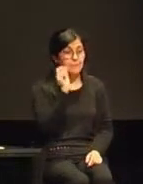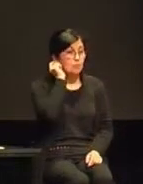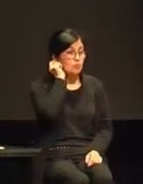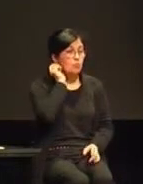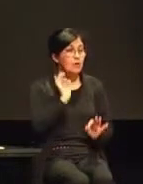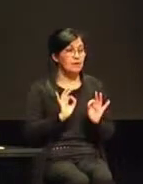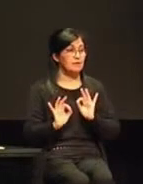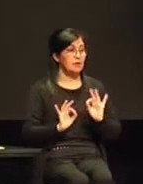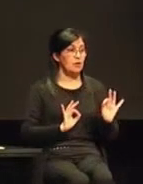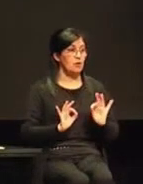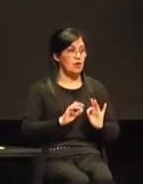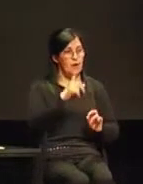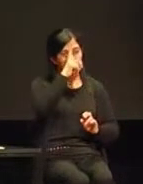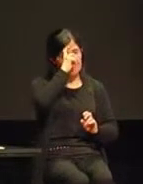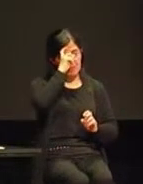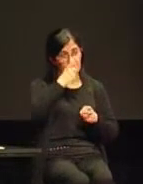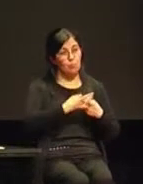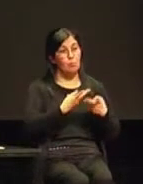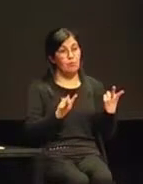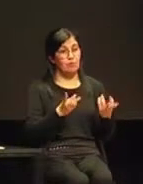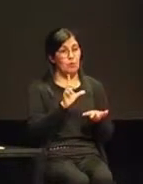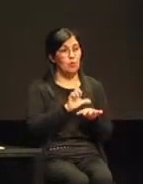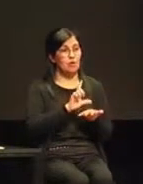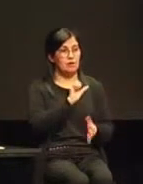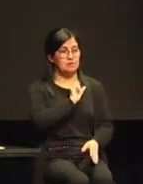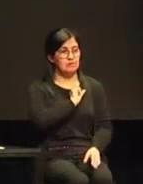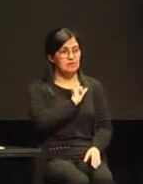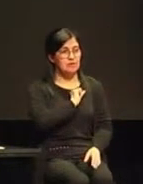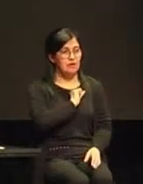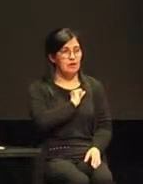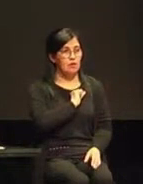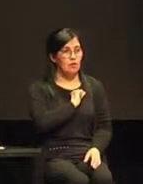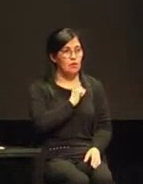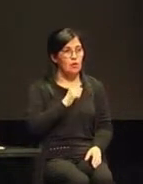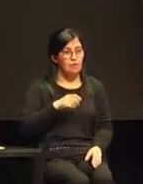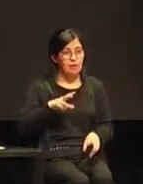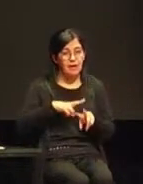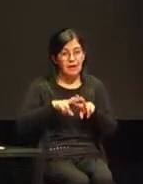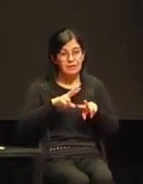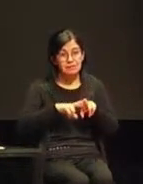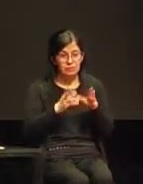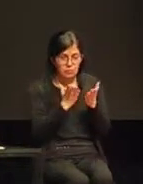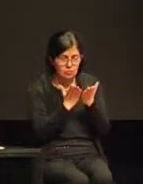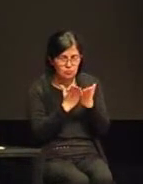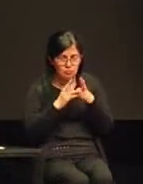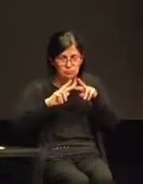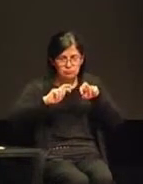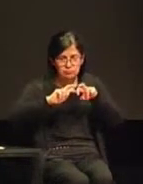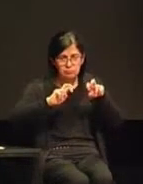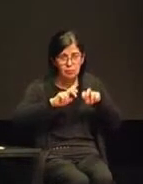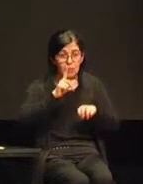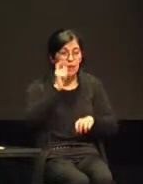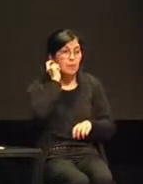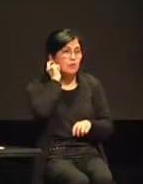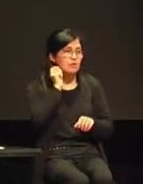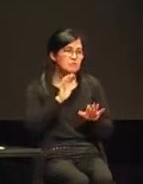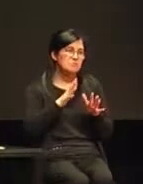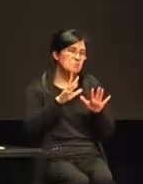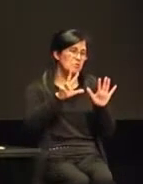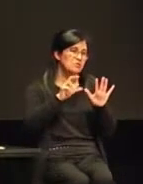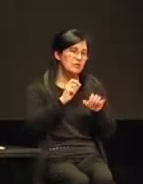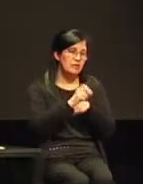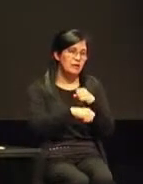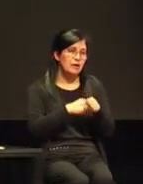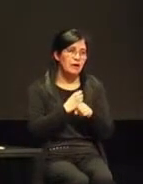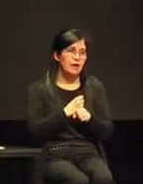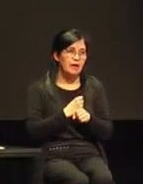un hospital público en Santiago, cuando fuimos a hacer un estudio de prevalencia. Una mujer de 80 y tantos años